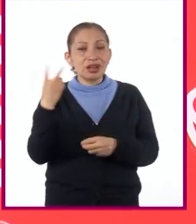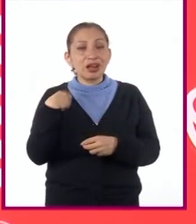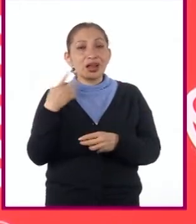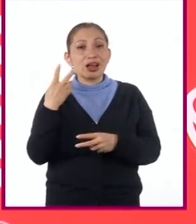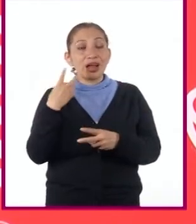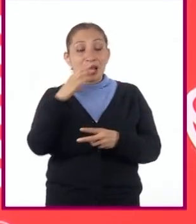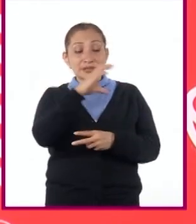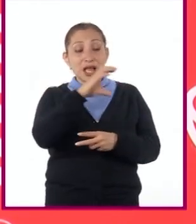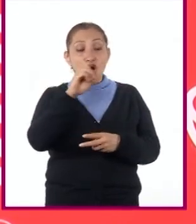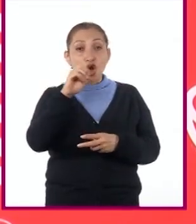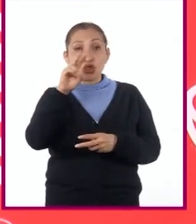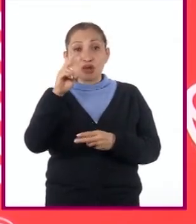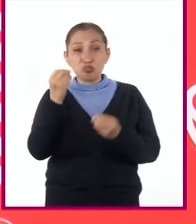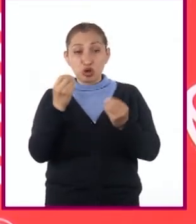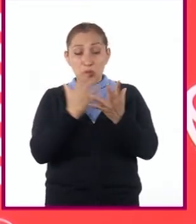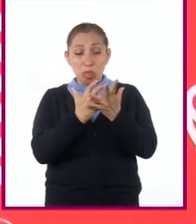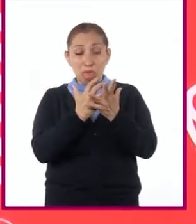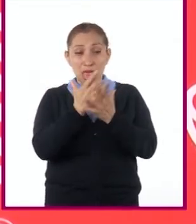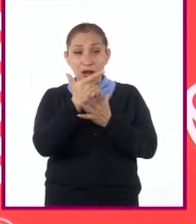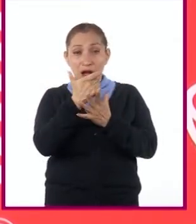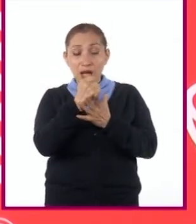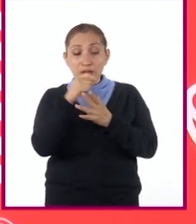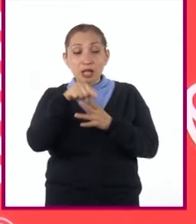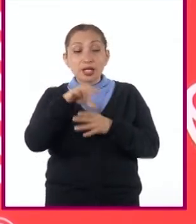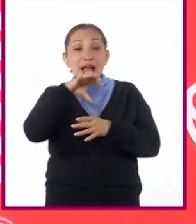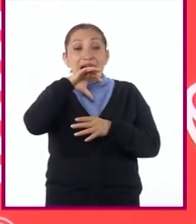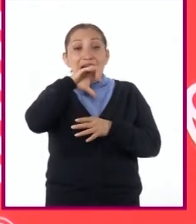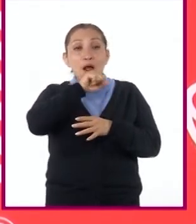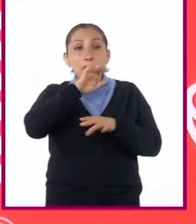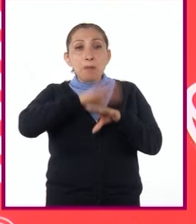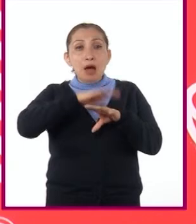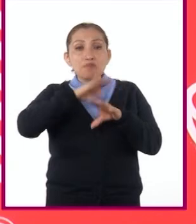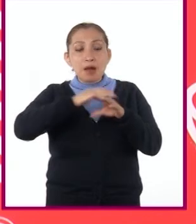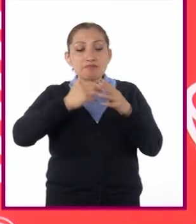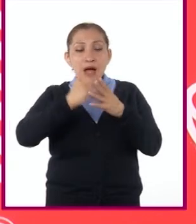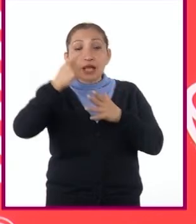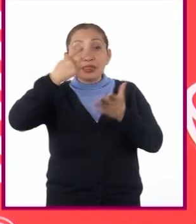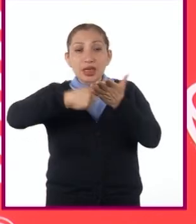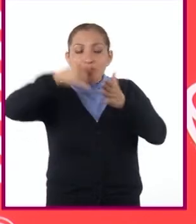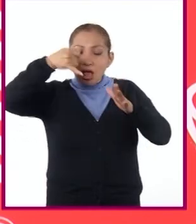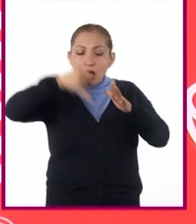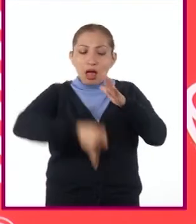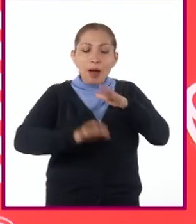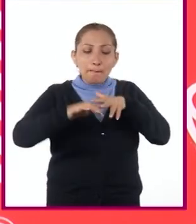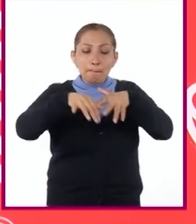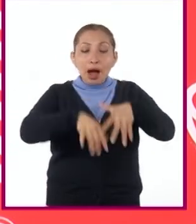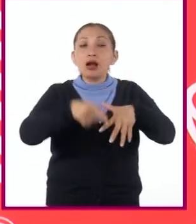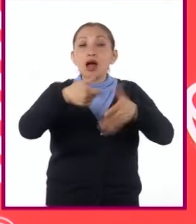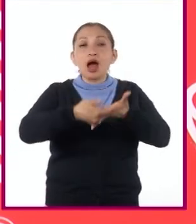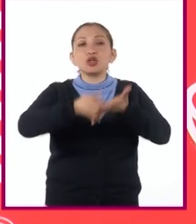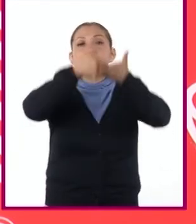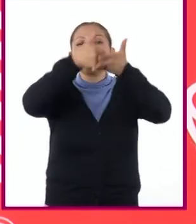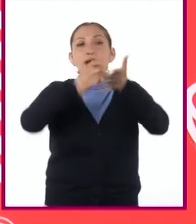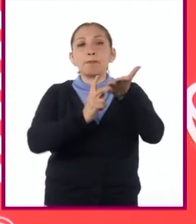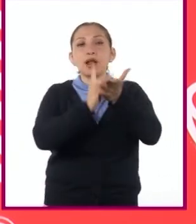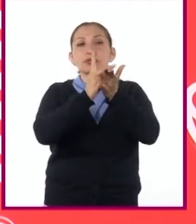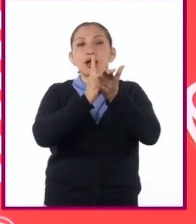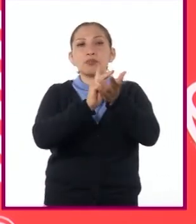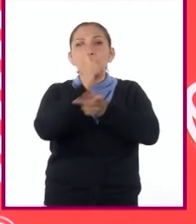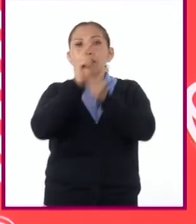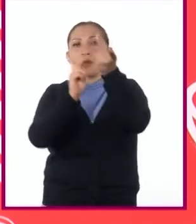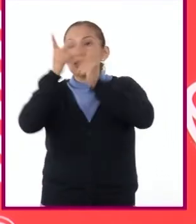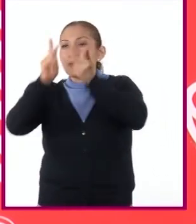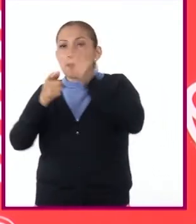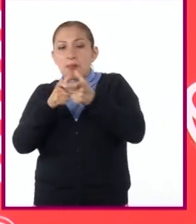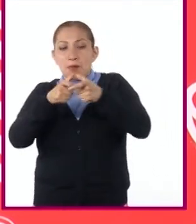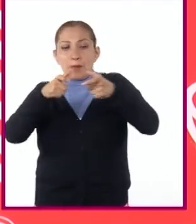de CO2 provocan un aumento de temperatura en los mares que favorece la reproducción de esta alga y que